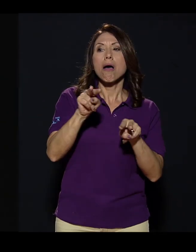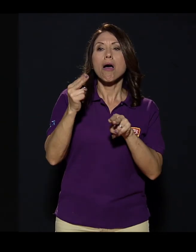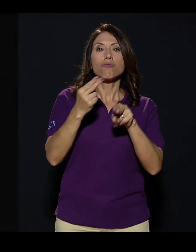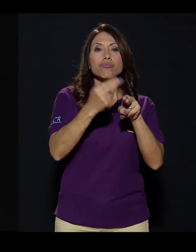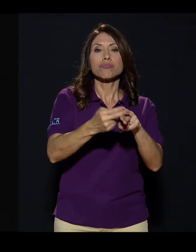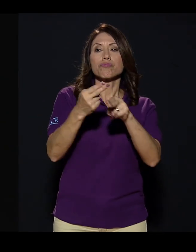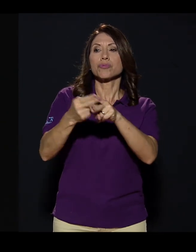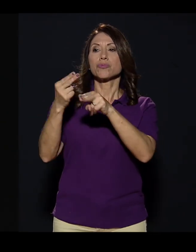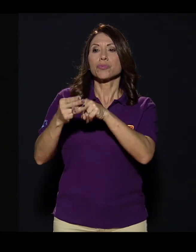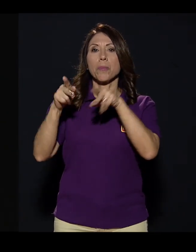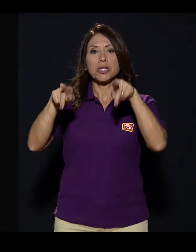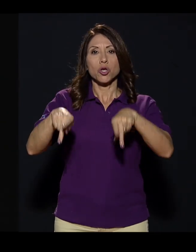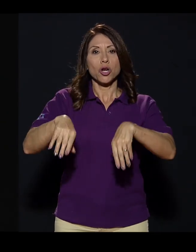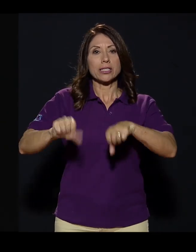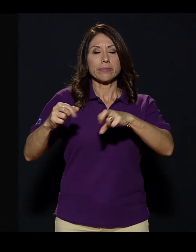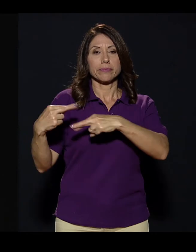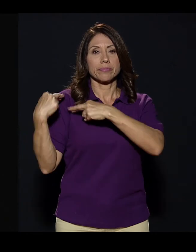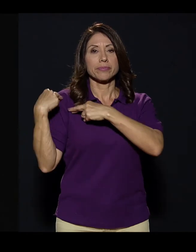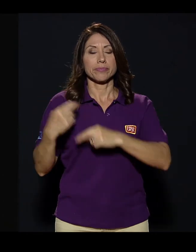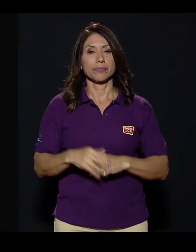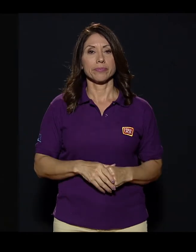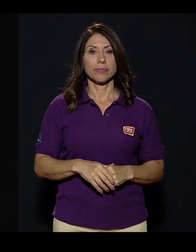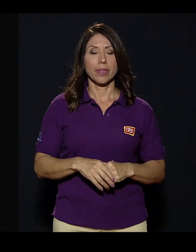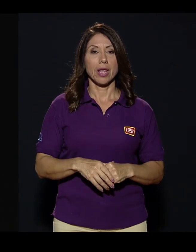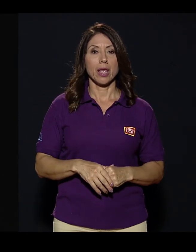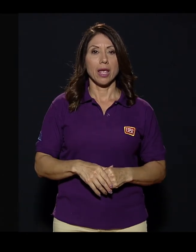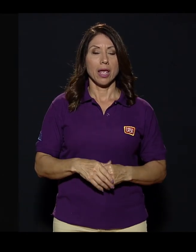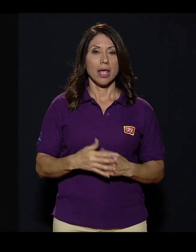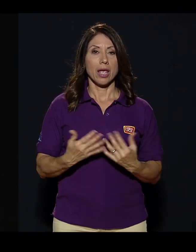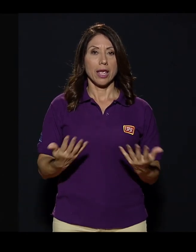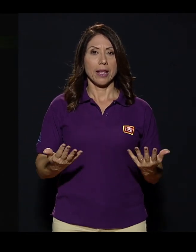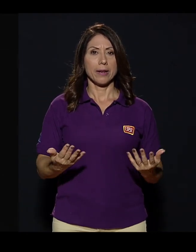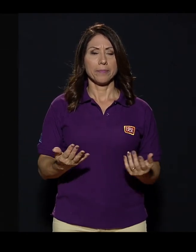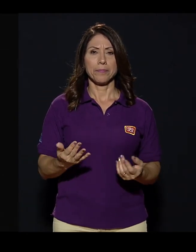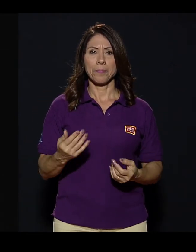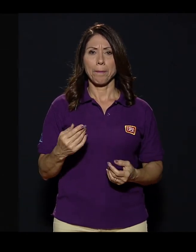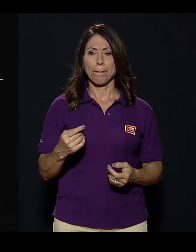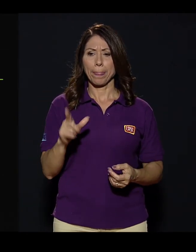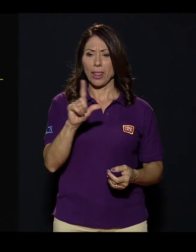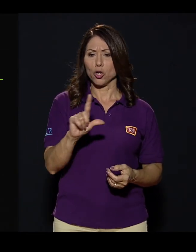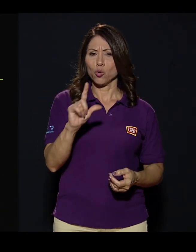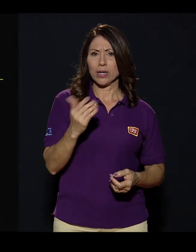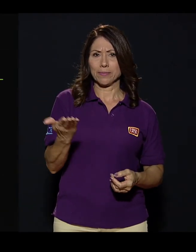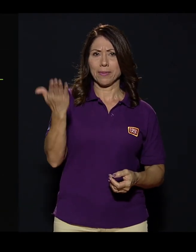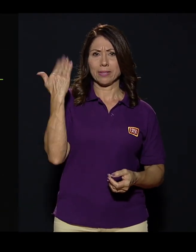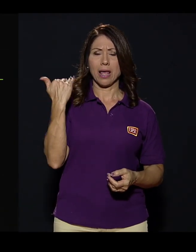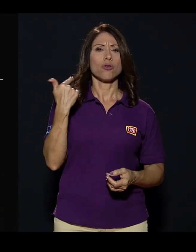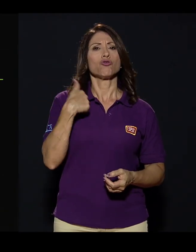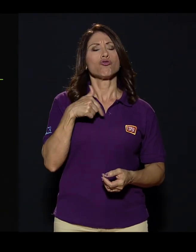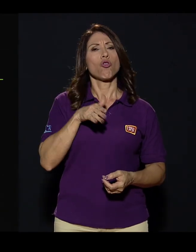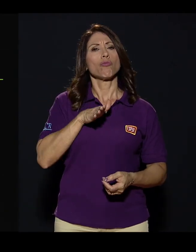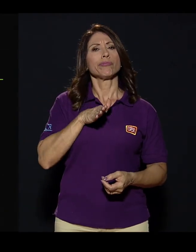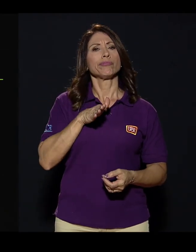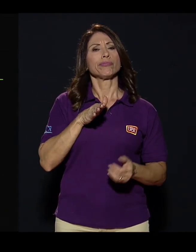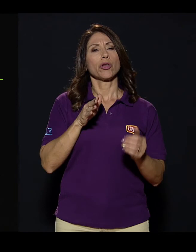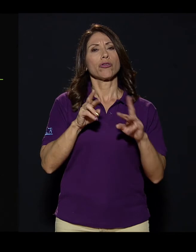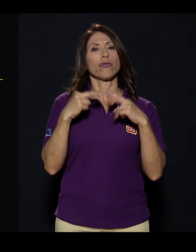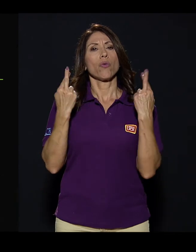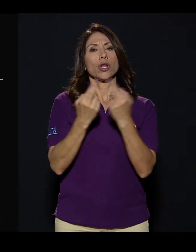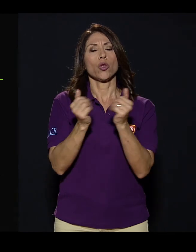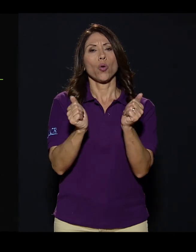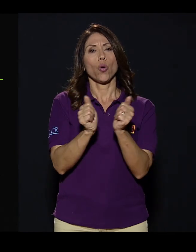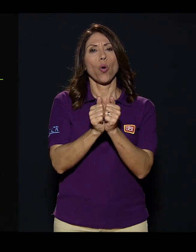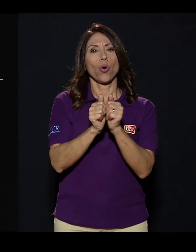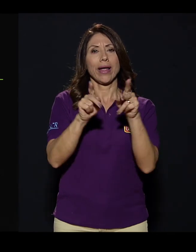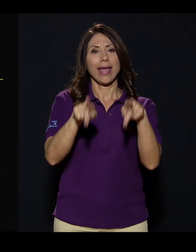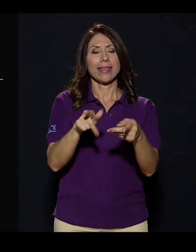gente de Liberia y justamente en un proyecto que estamos desarrollando en el Comité Olímpico para lo que es capacitación con los